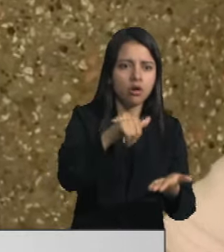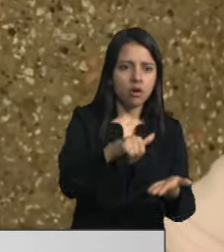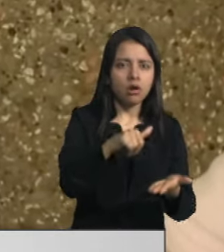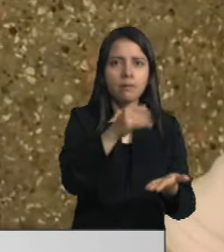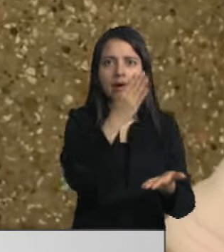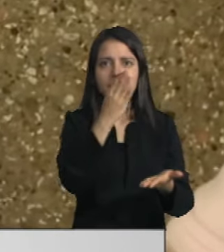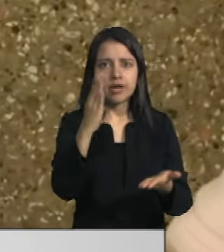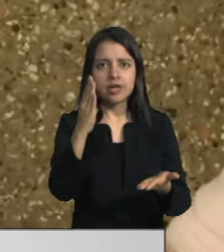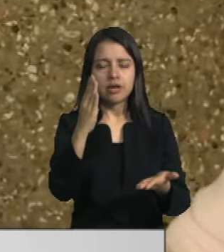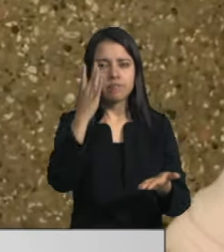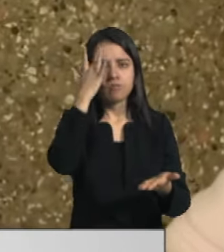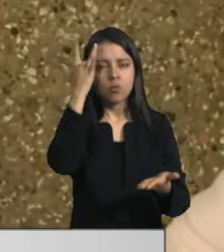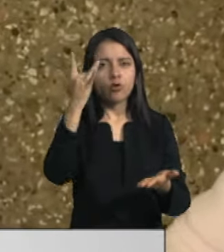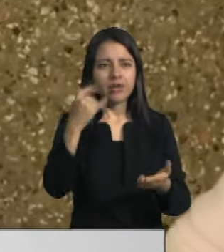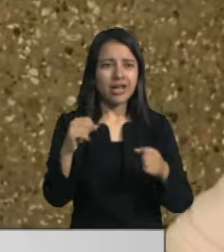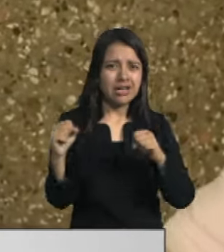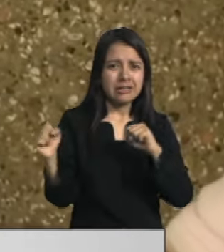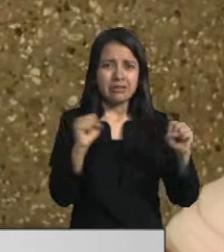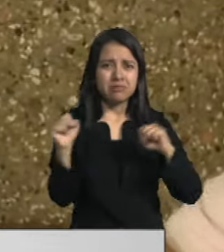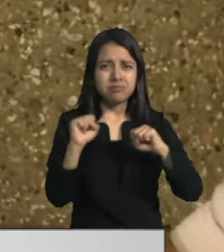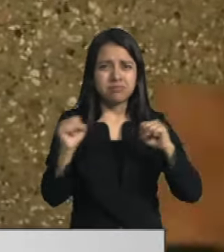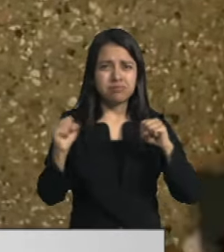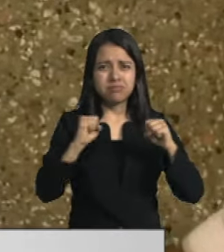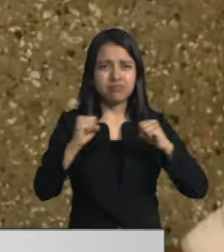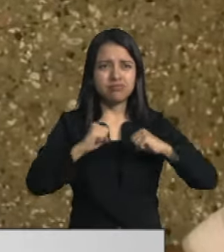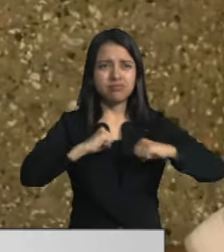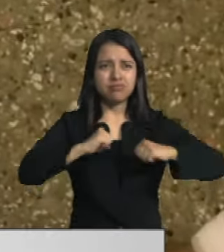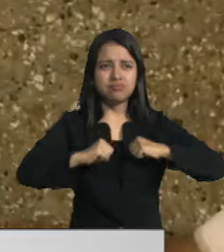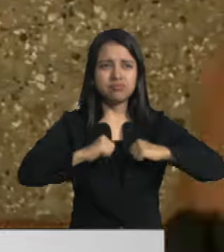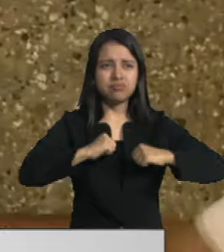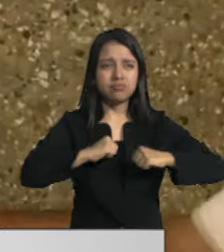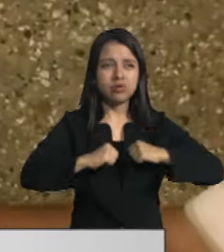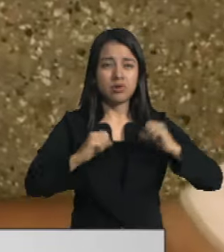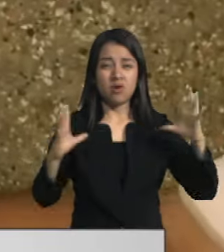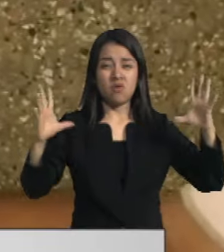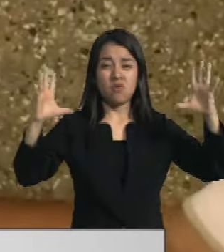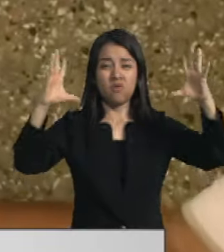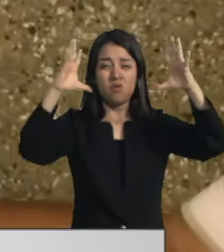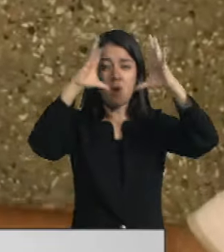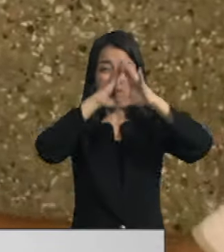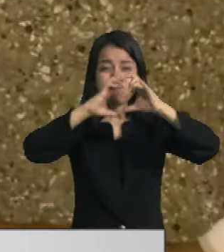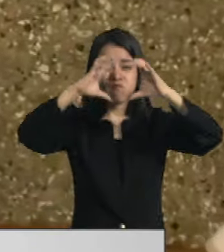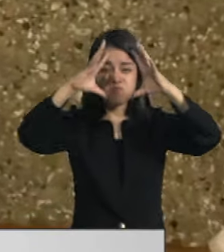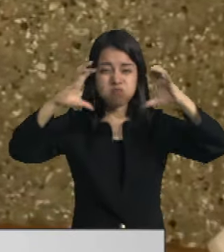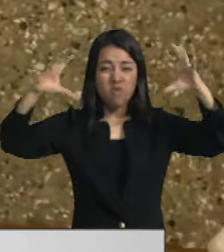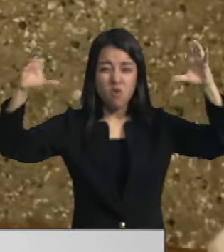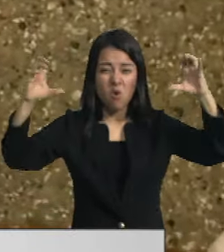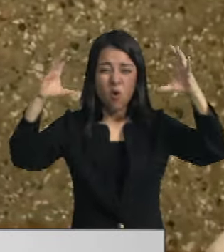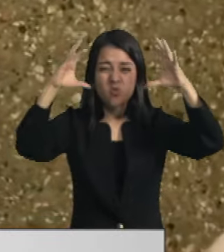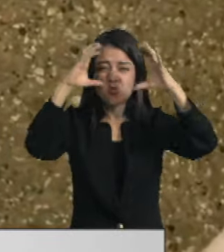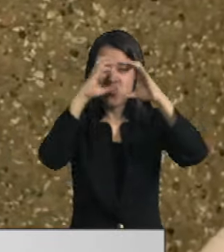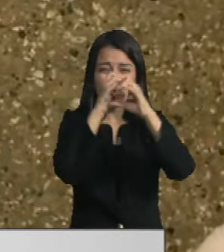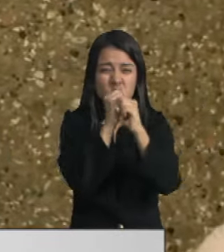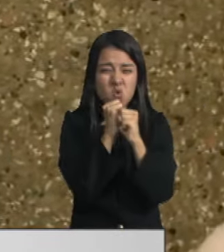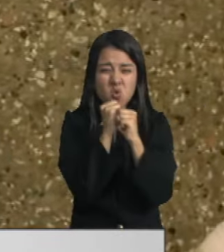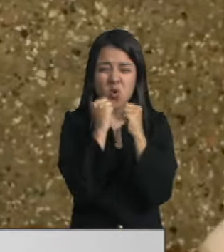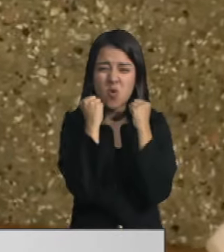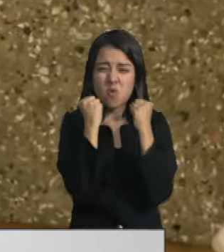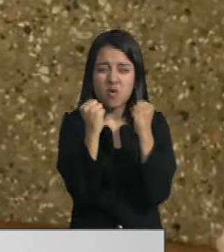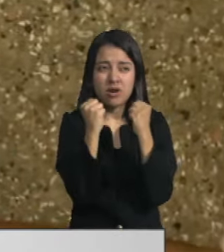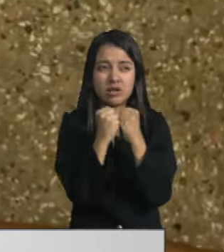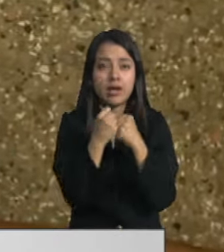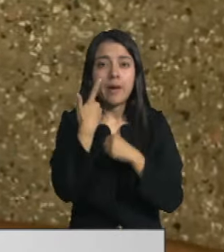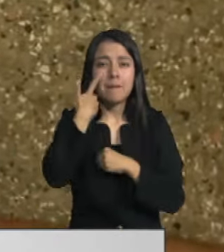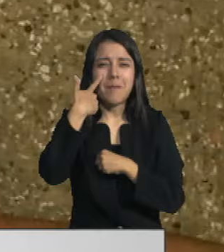la turbulencia, entró el avión como en esa nube fuerte, espesa. El avión parecía